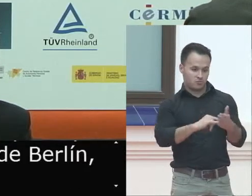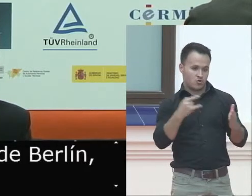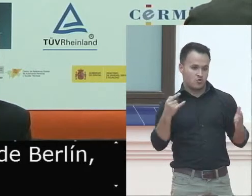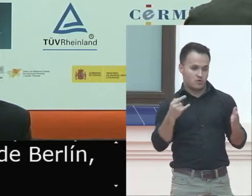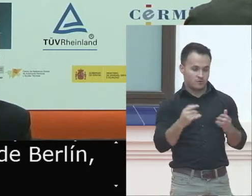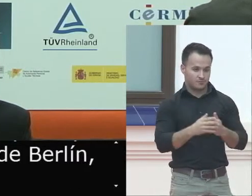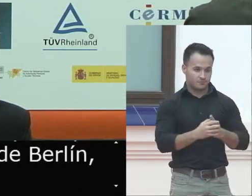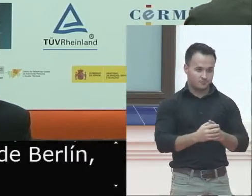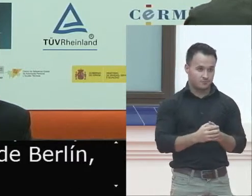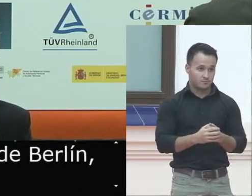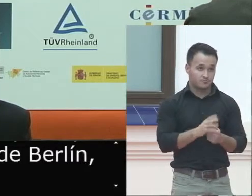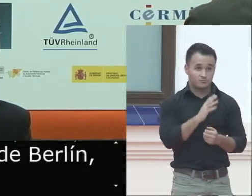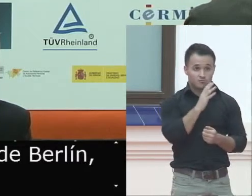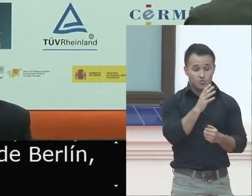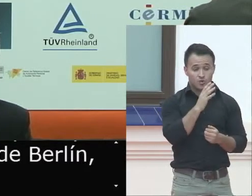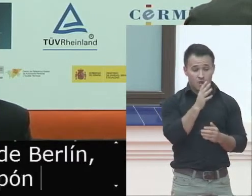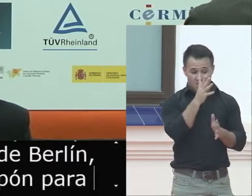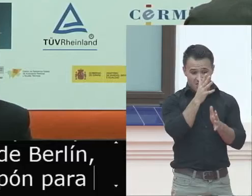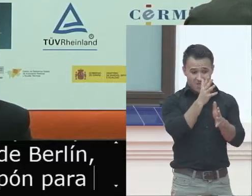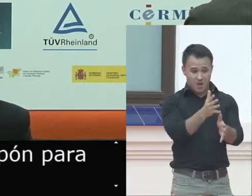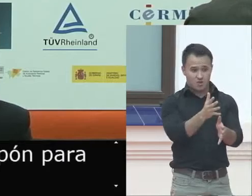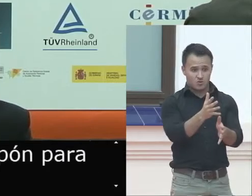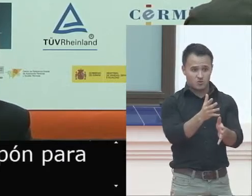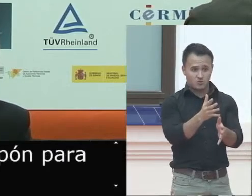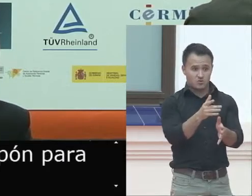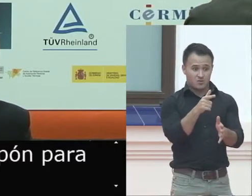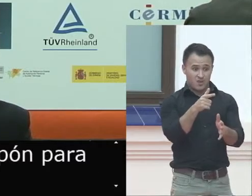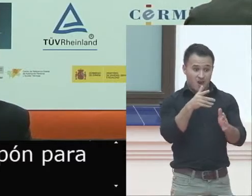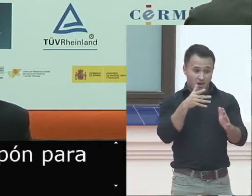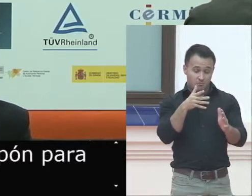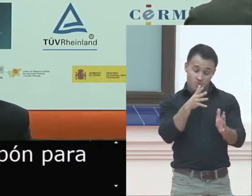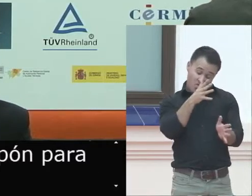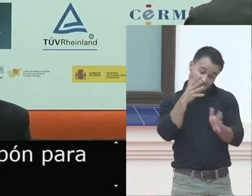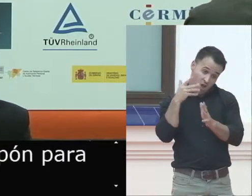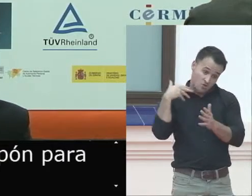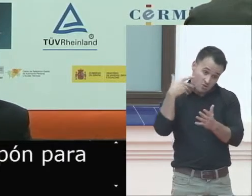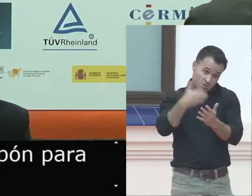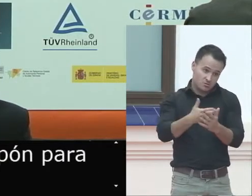que hay. Porque en 10 años han hecho más por la accesibilidad que todas las